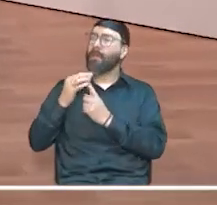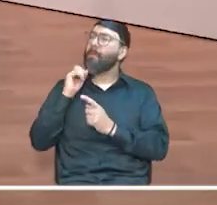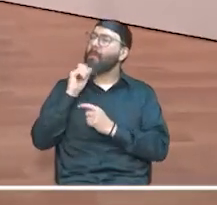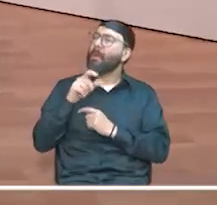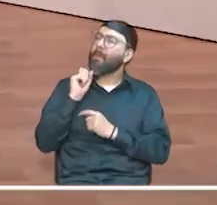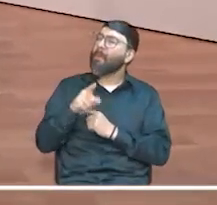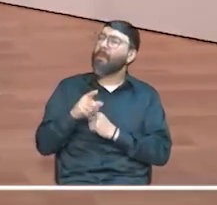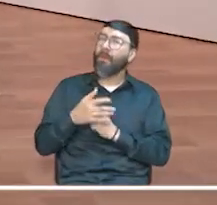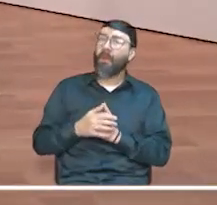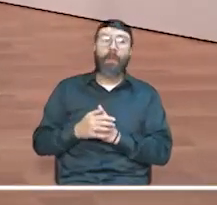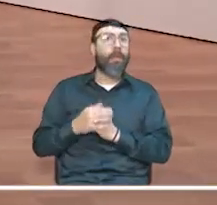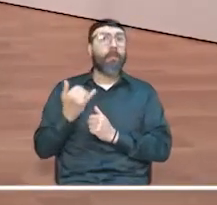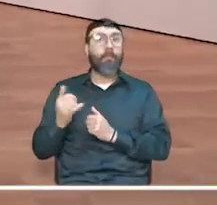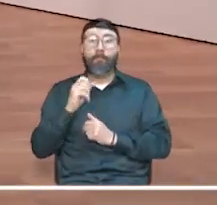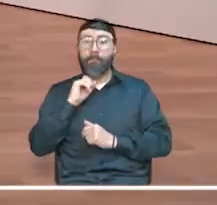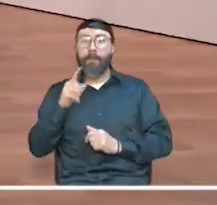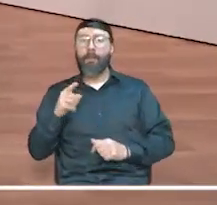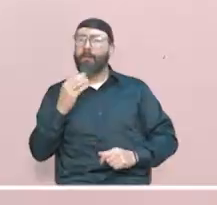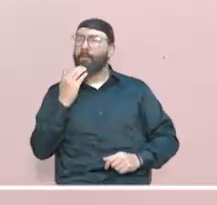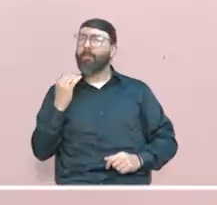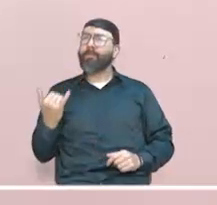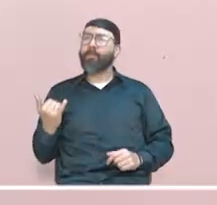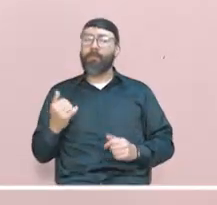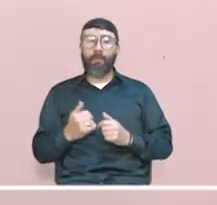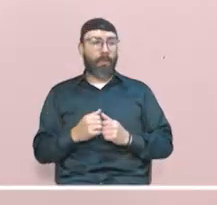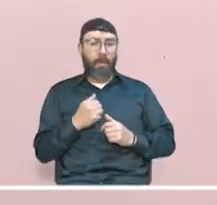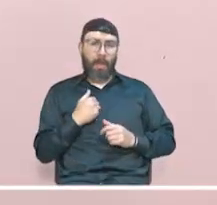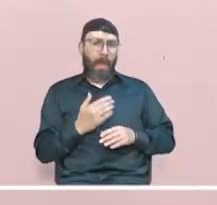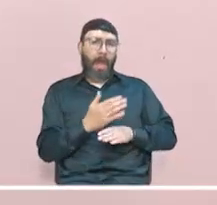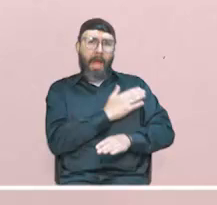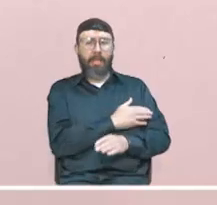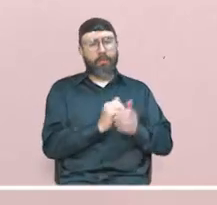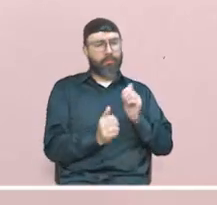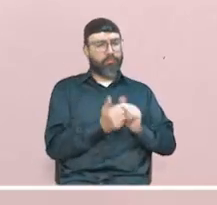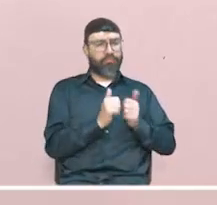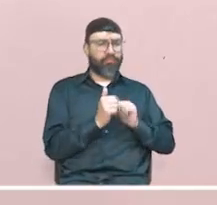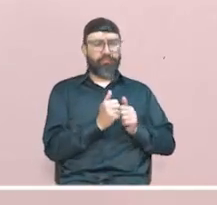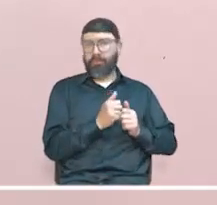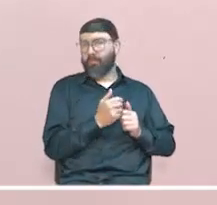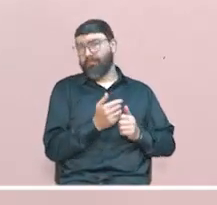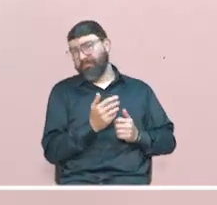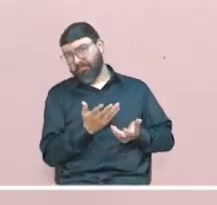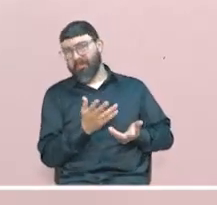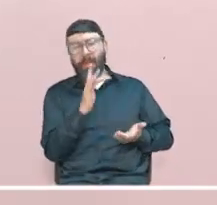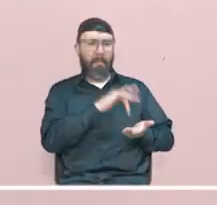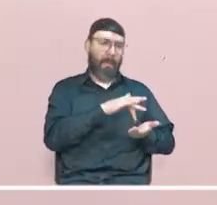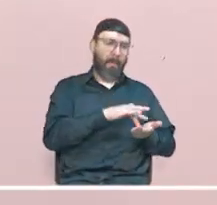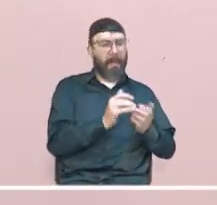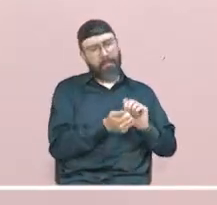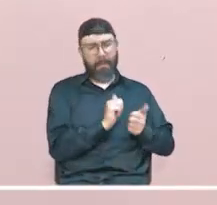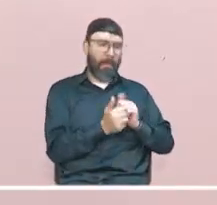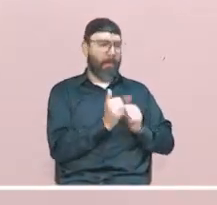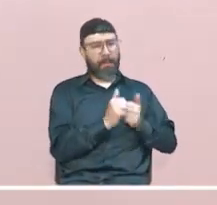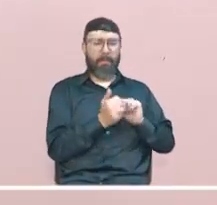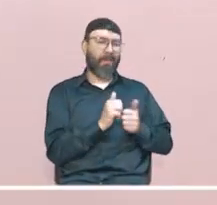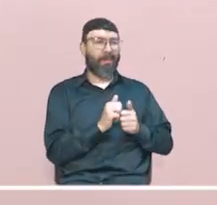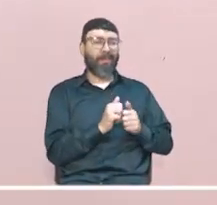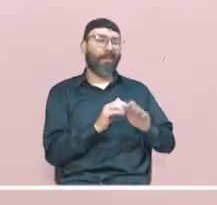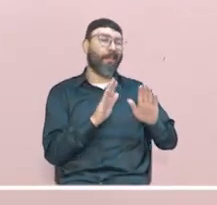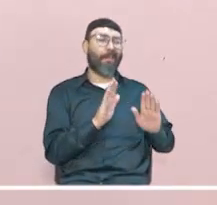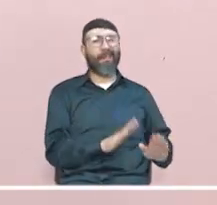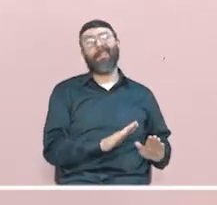de las preguntas es, cuando se ha hecho actividad física de manera muy regular, pero se abandona y con el